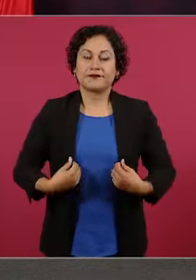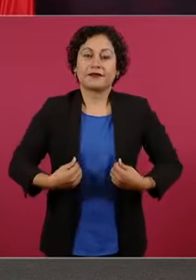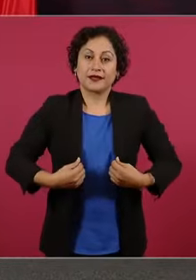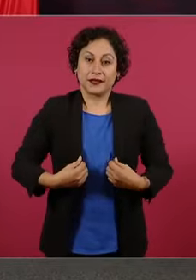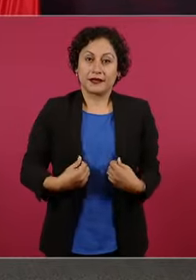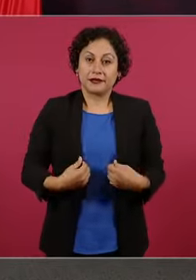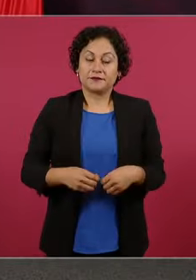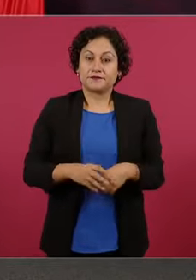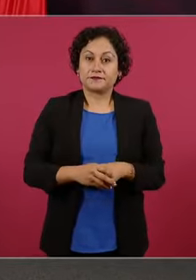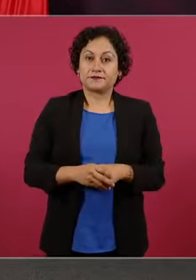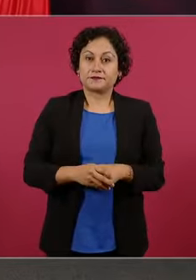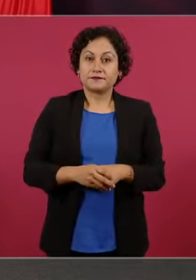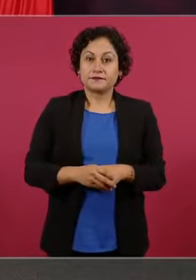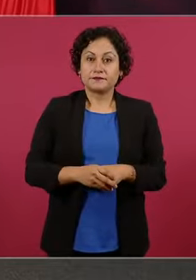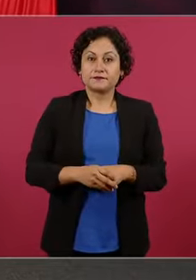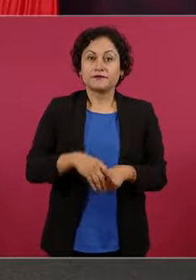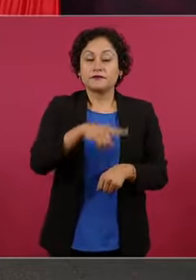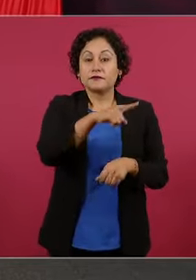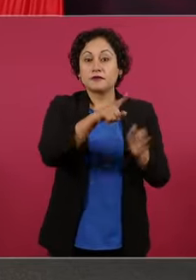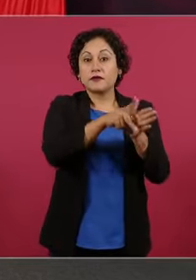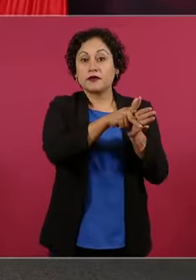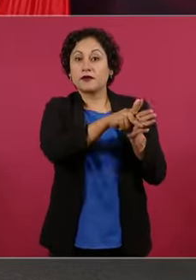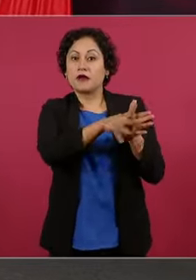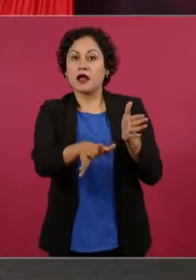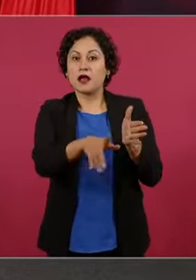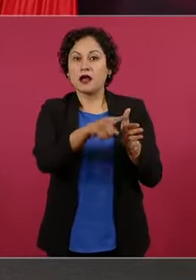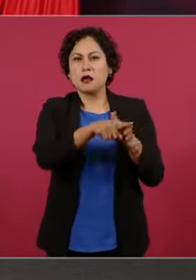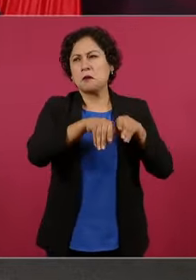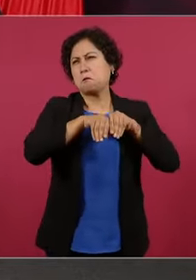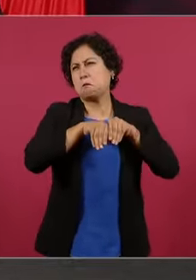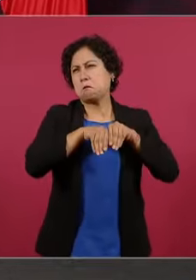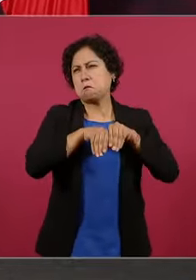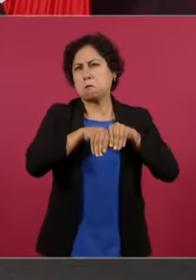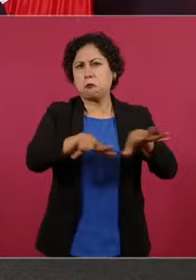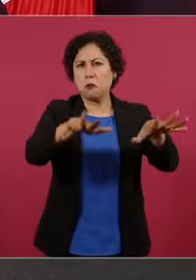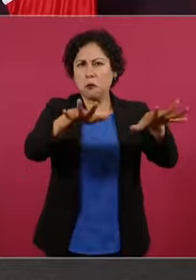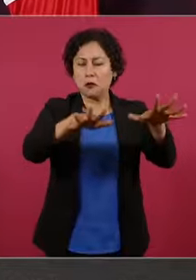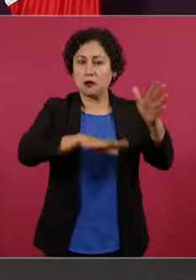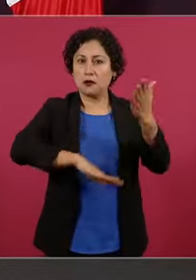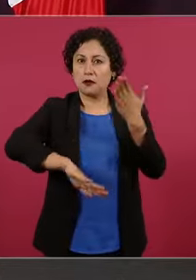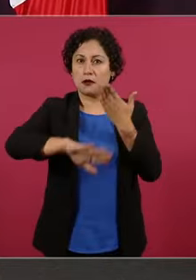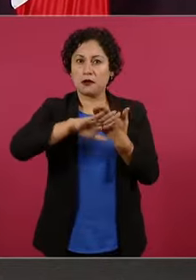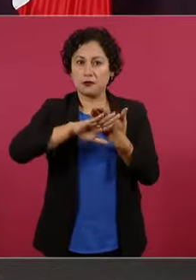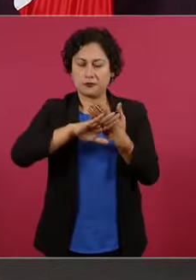Universal con todo. Y luego me entero, pues que fue